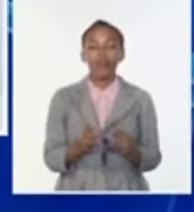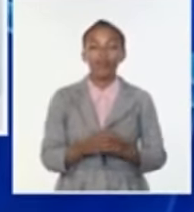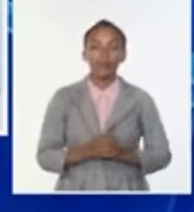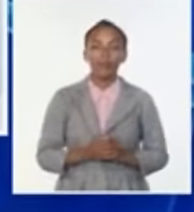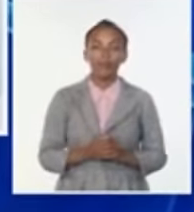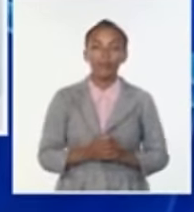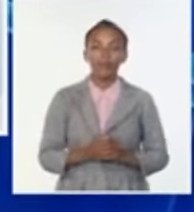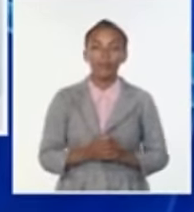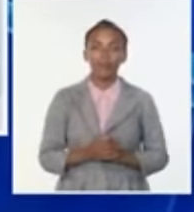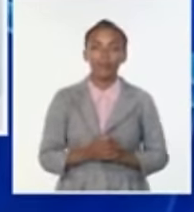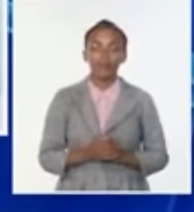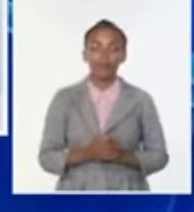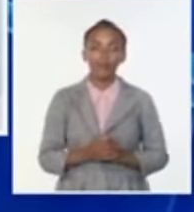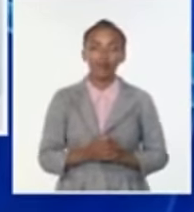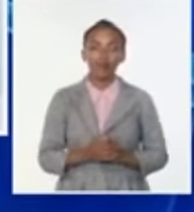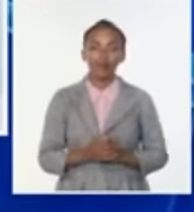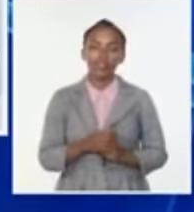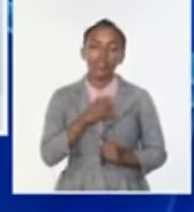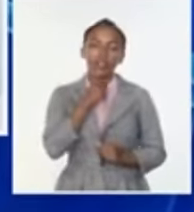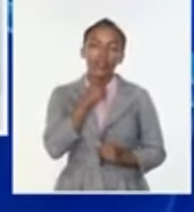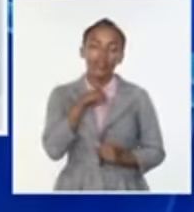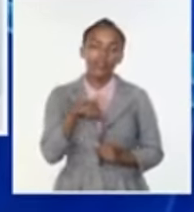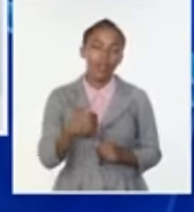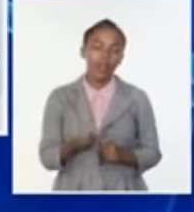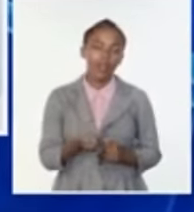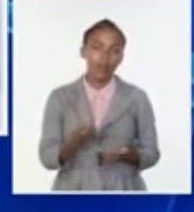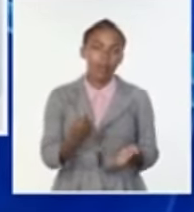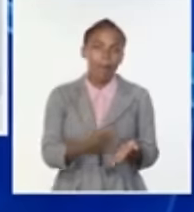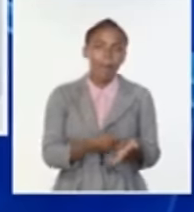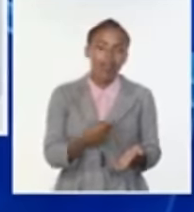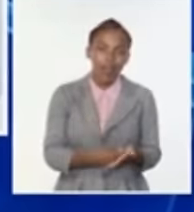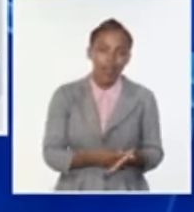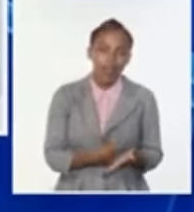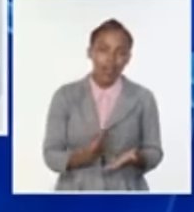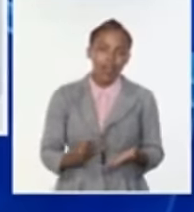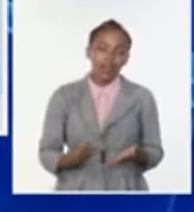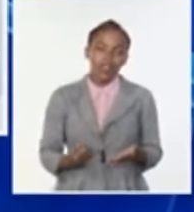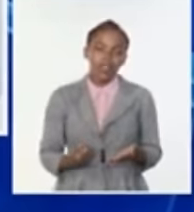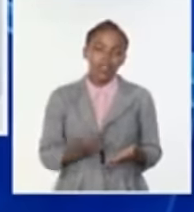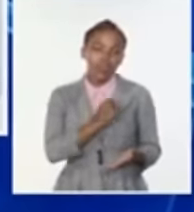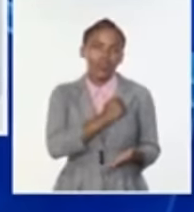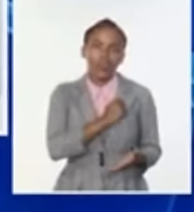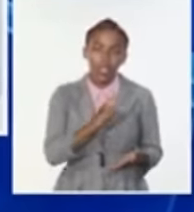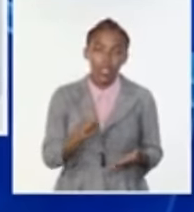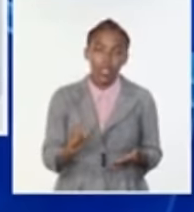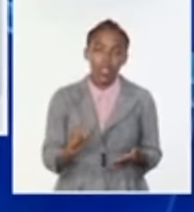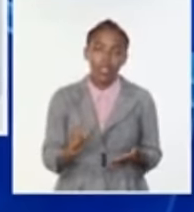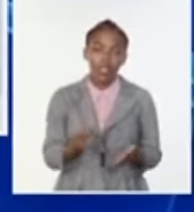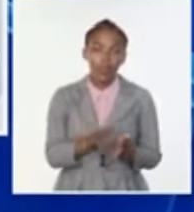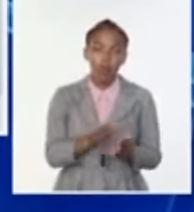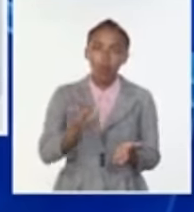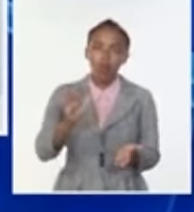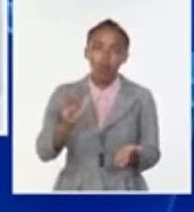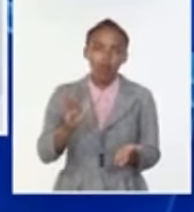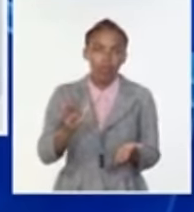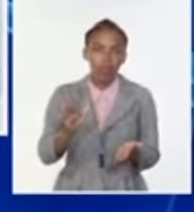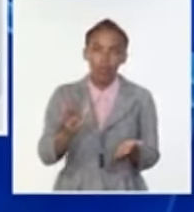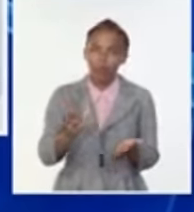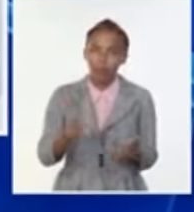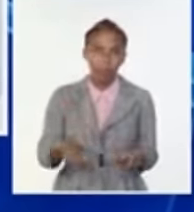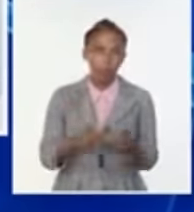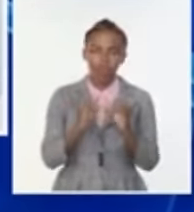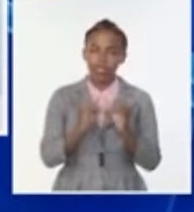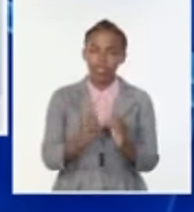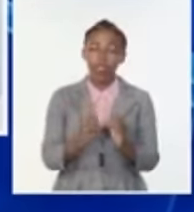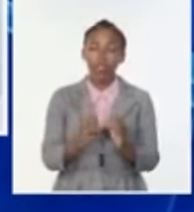personales. ¿Para qué? Para evadir el pago de impuestos, para evadir los compromisos. Entonces, ya sobre esto se acabó. El que